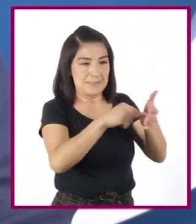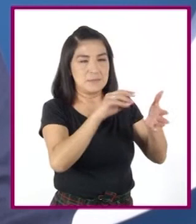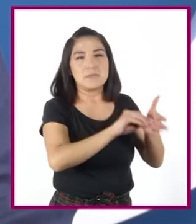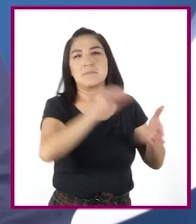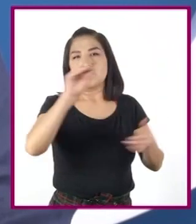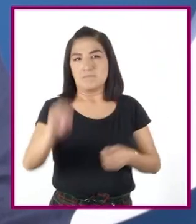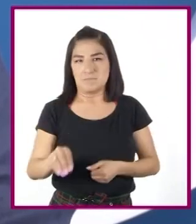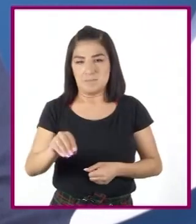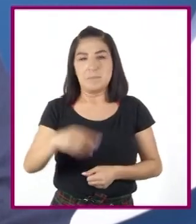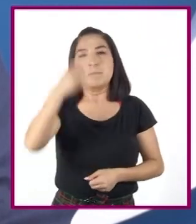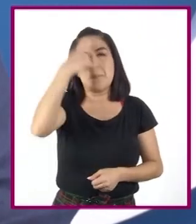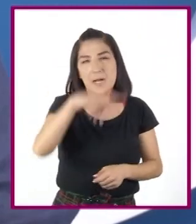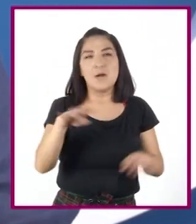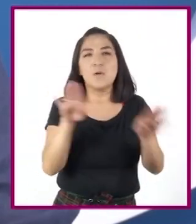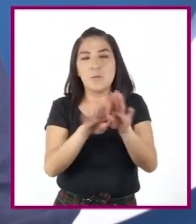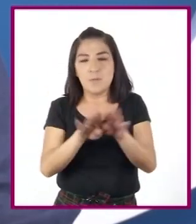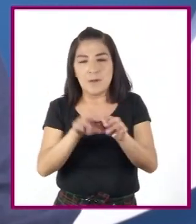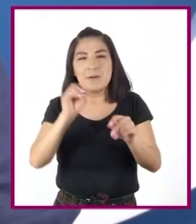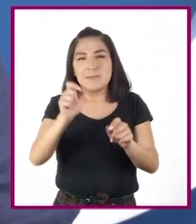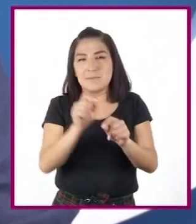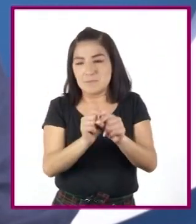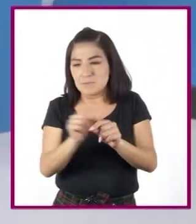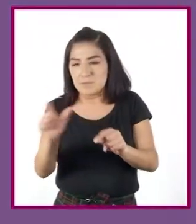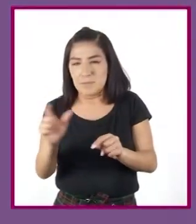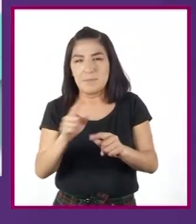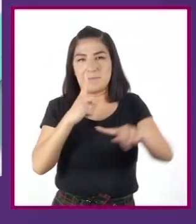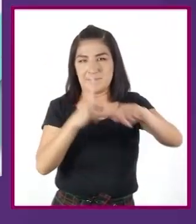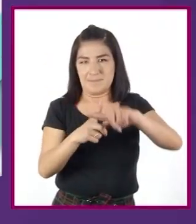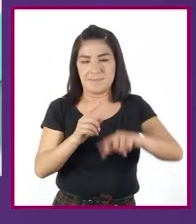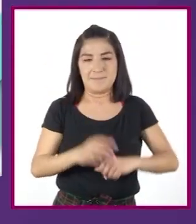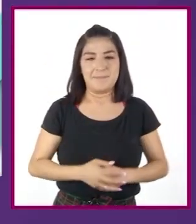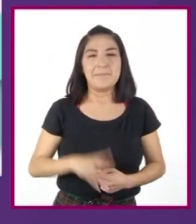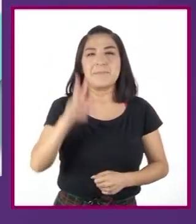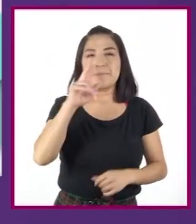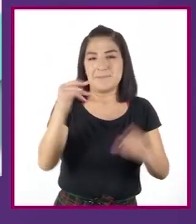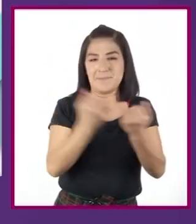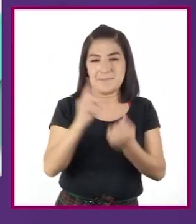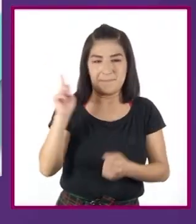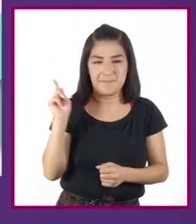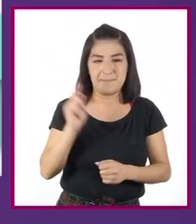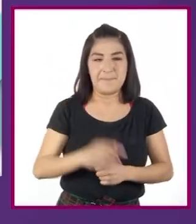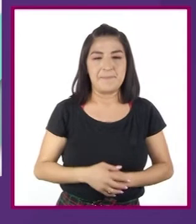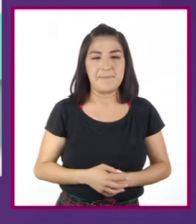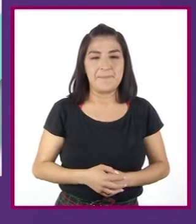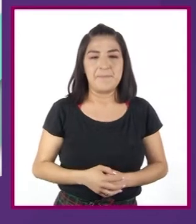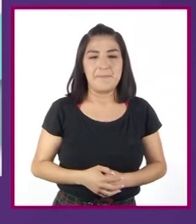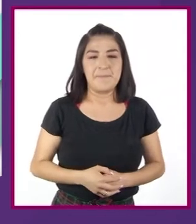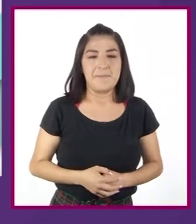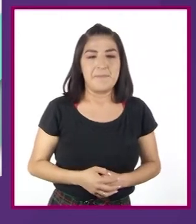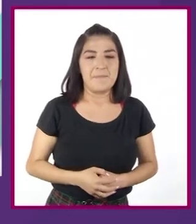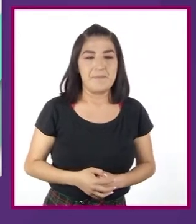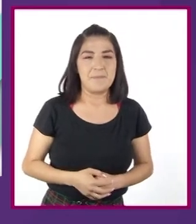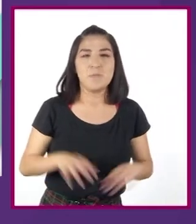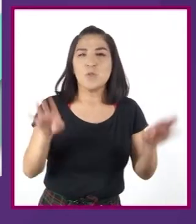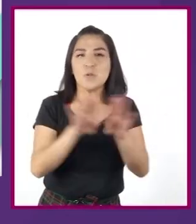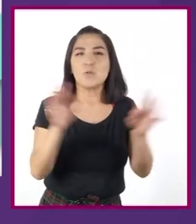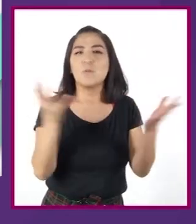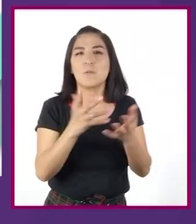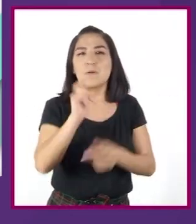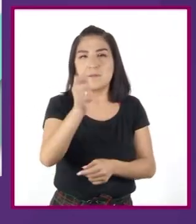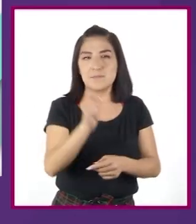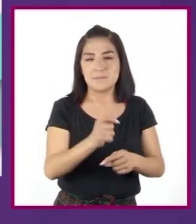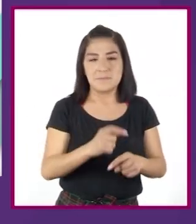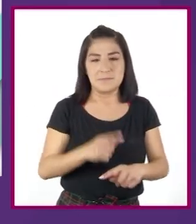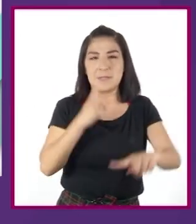coordenadas para ubicarlos en el plano cartesiano. Ahora, procedamos a realizar la gráfica a partir